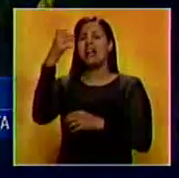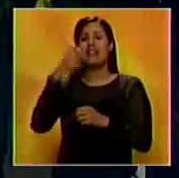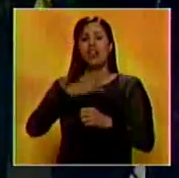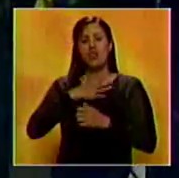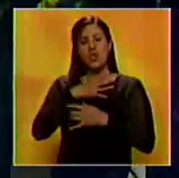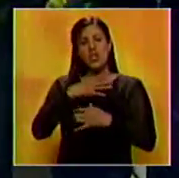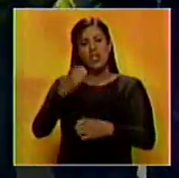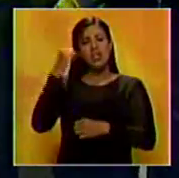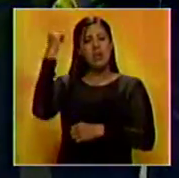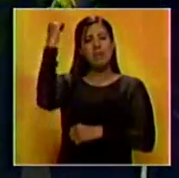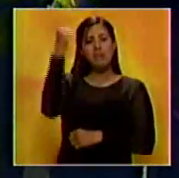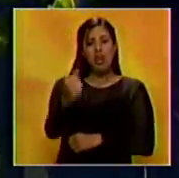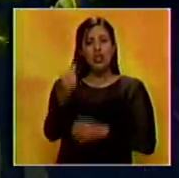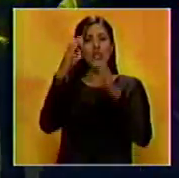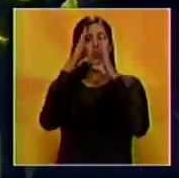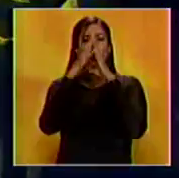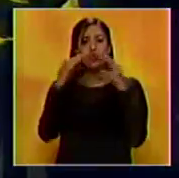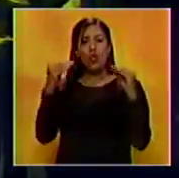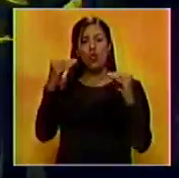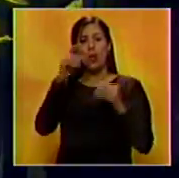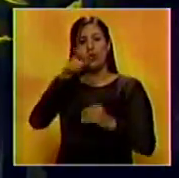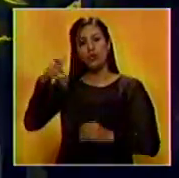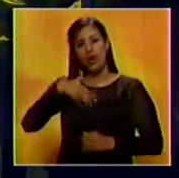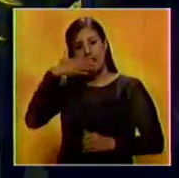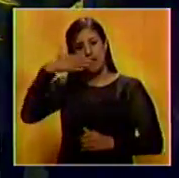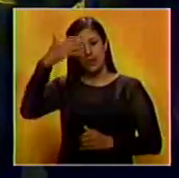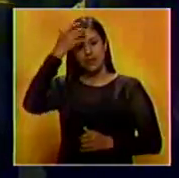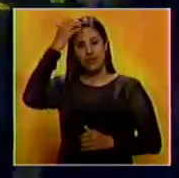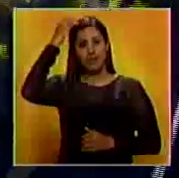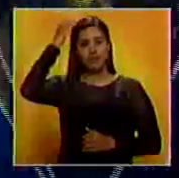su intención de matar a todos los musulmanes.